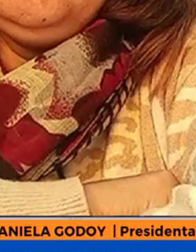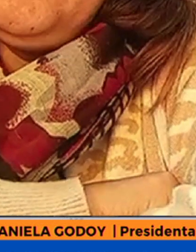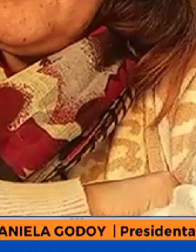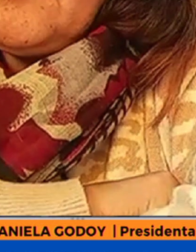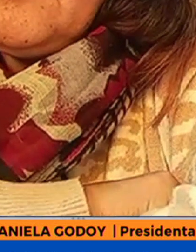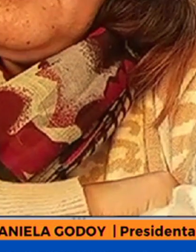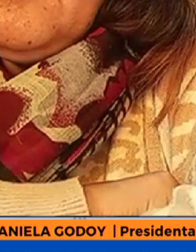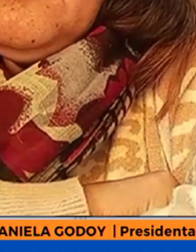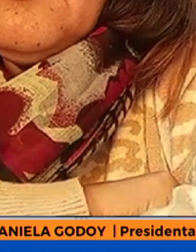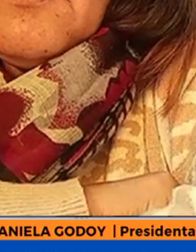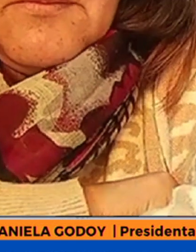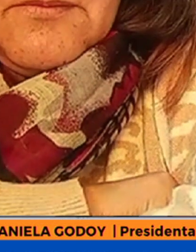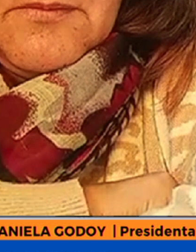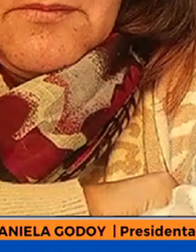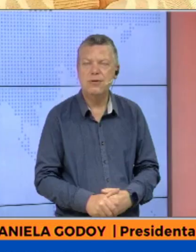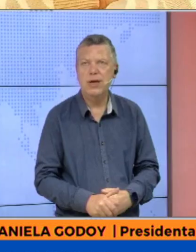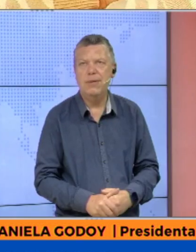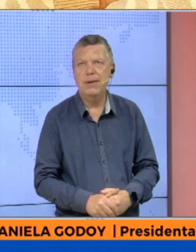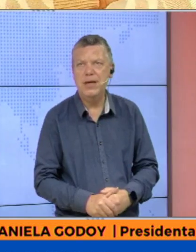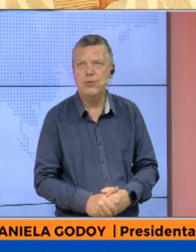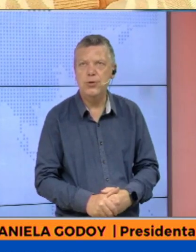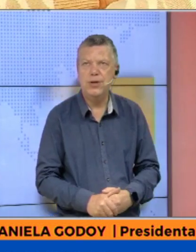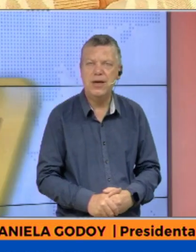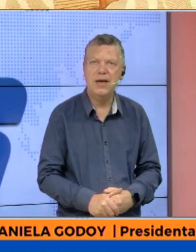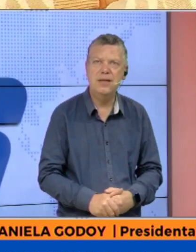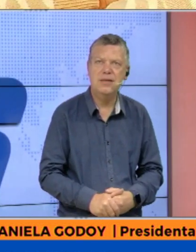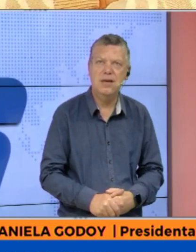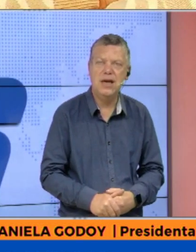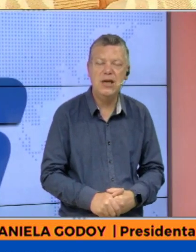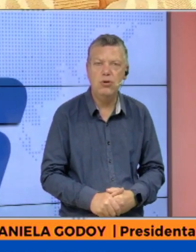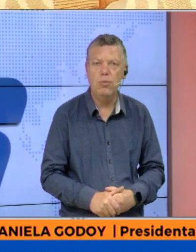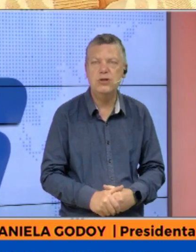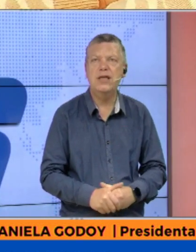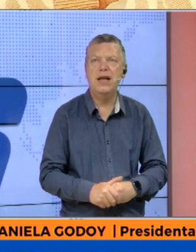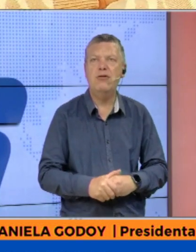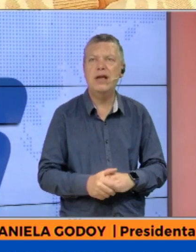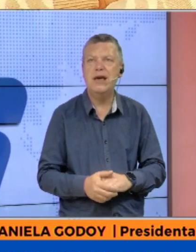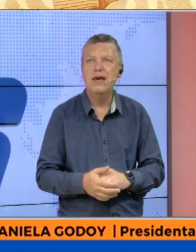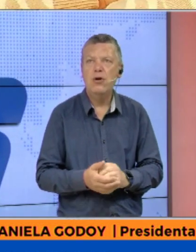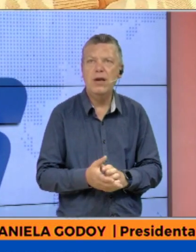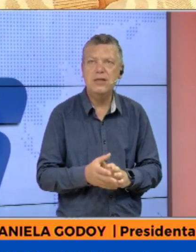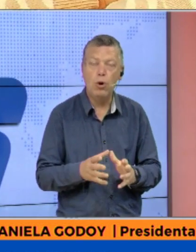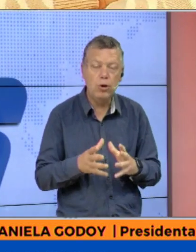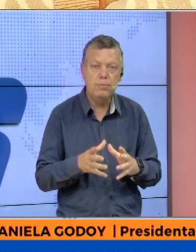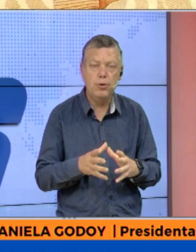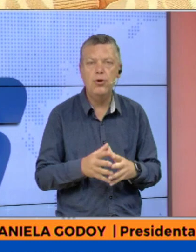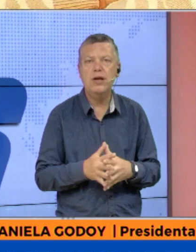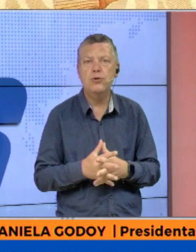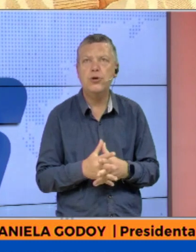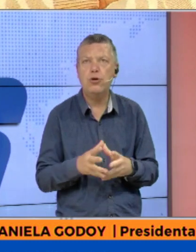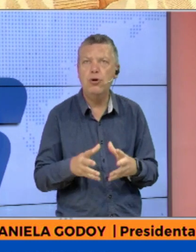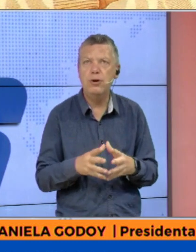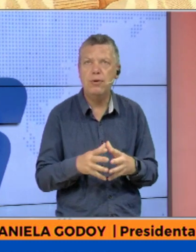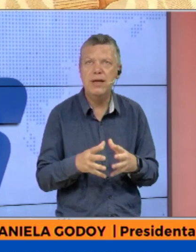pueblo. Justamente, no consultarle, ya que usted hablaba de esto, ¿no?, de que la gente se ha ido mucha de la localidad. ¿Cuál es hoy por hoy el